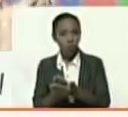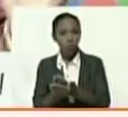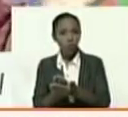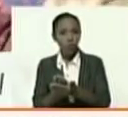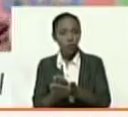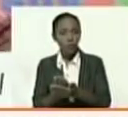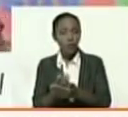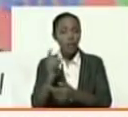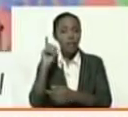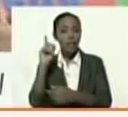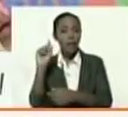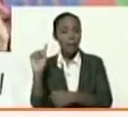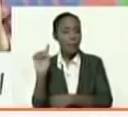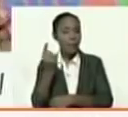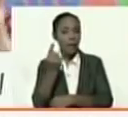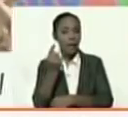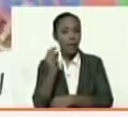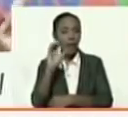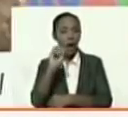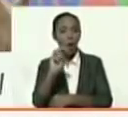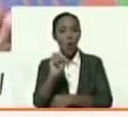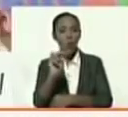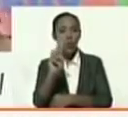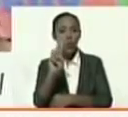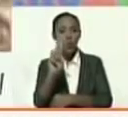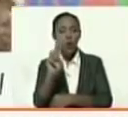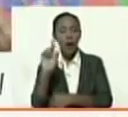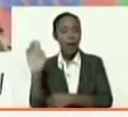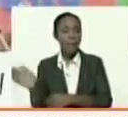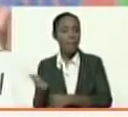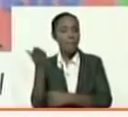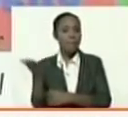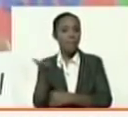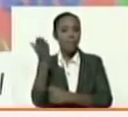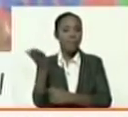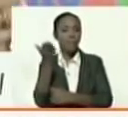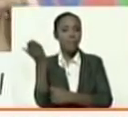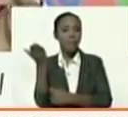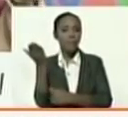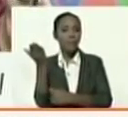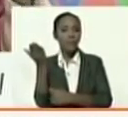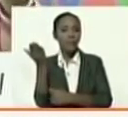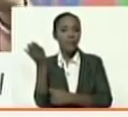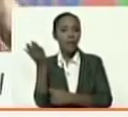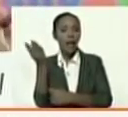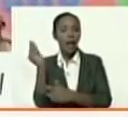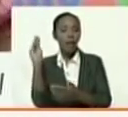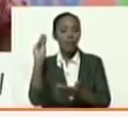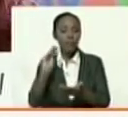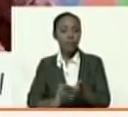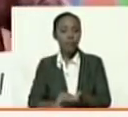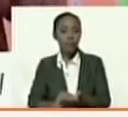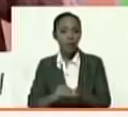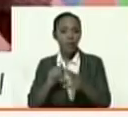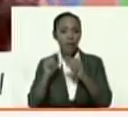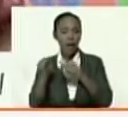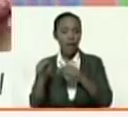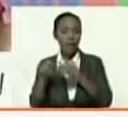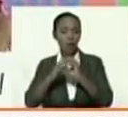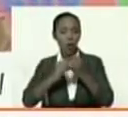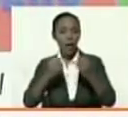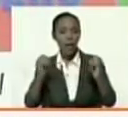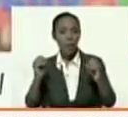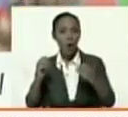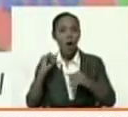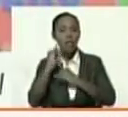la primera luego de la ONU, la más importante y relevante del planeta Tierra. La posición de este organismo